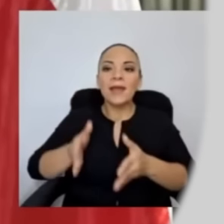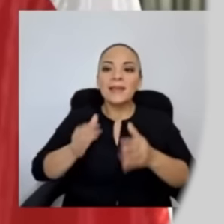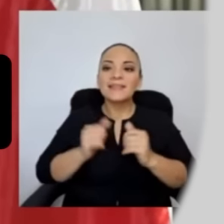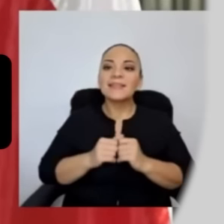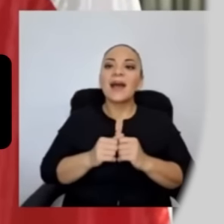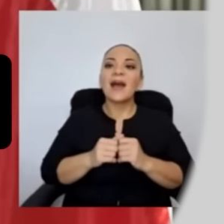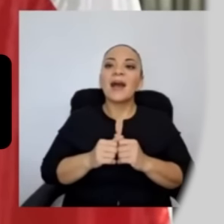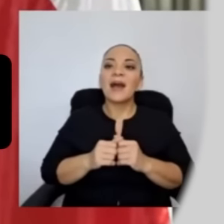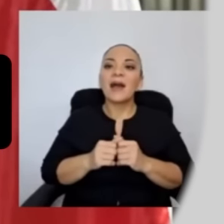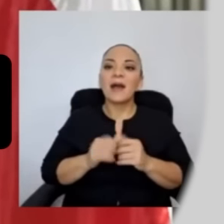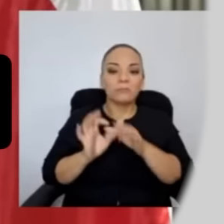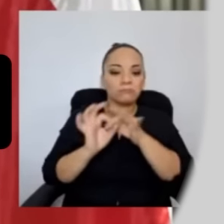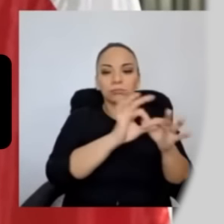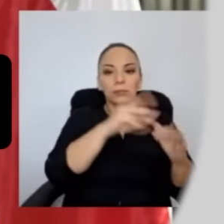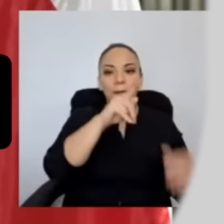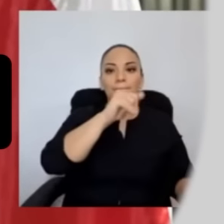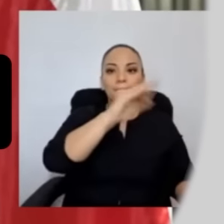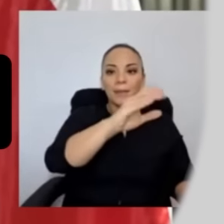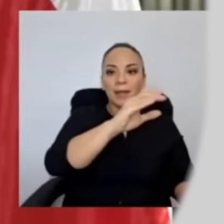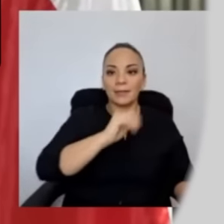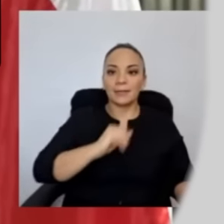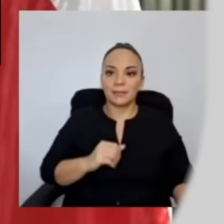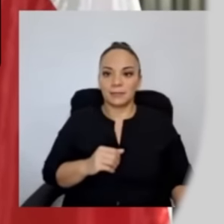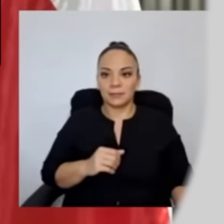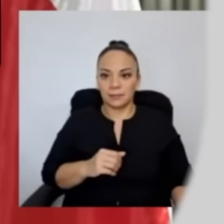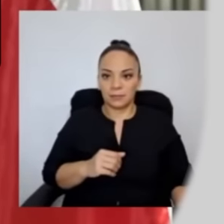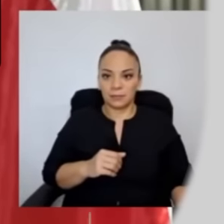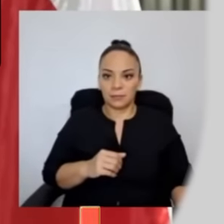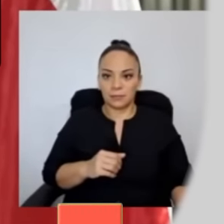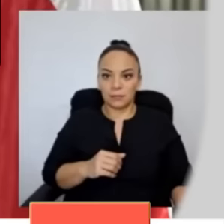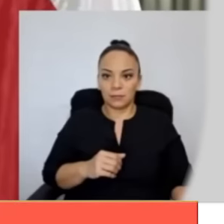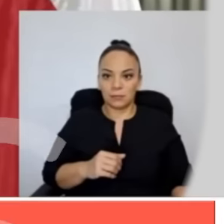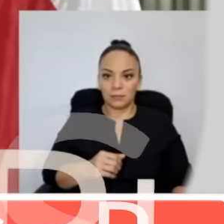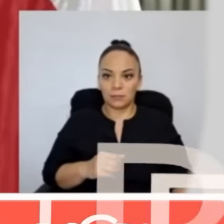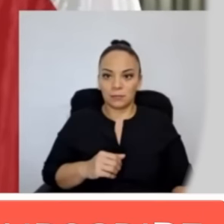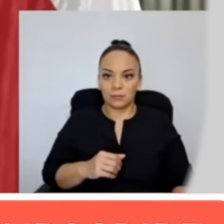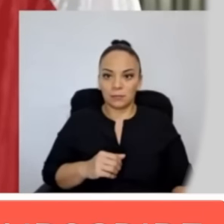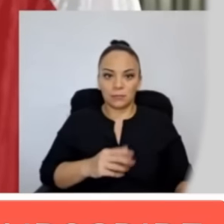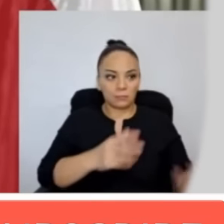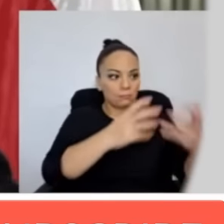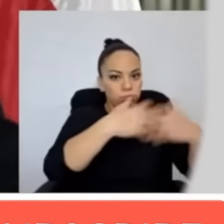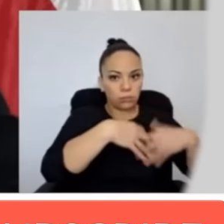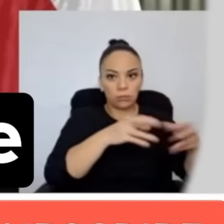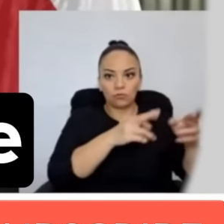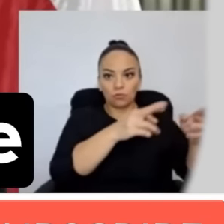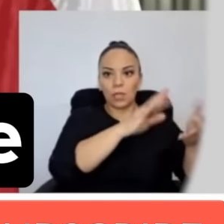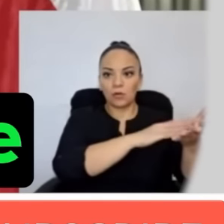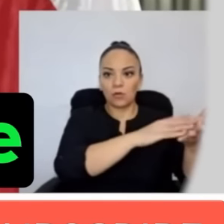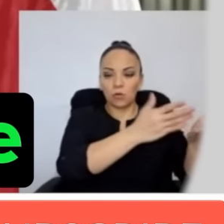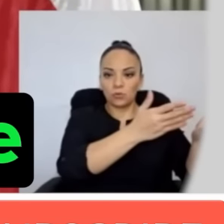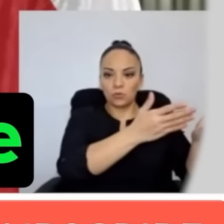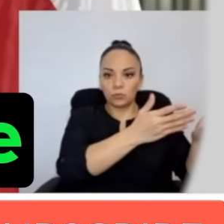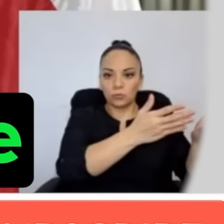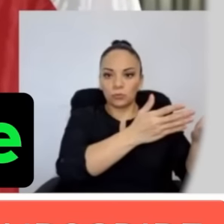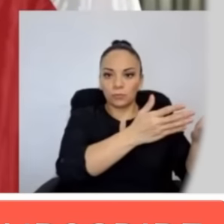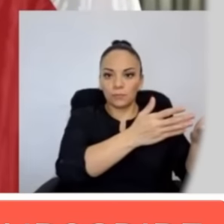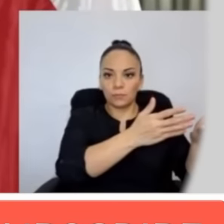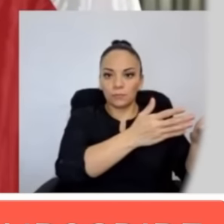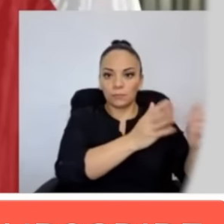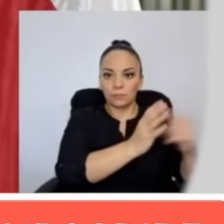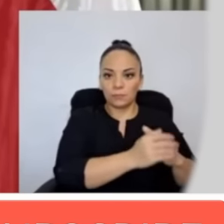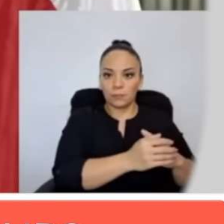Ciudadana, en público, en sus redes sociales, se trae para abajo la Ruta del Arroz, ¡pum! Meses de